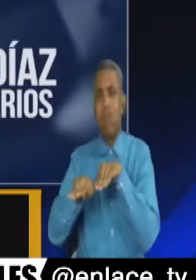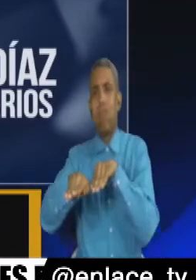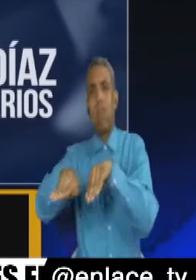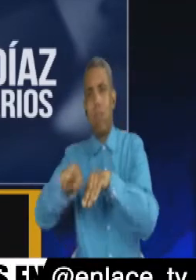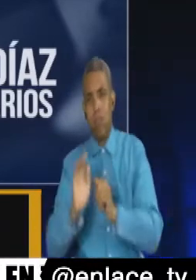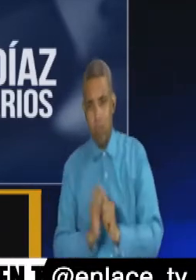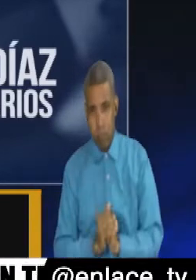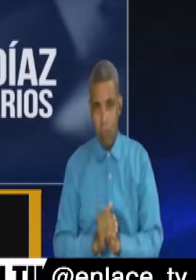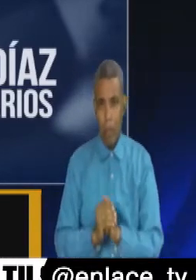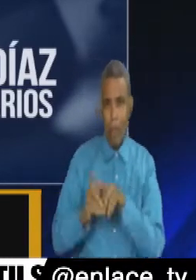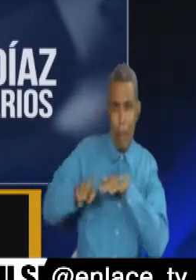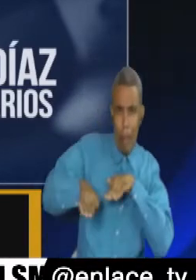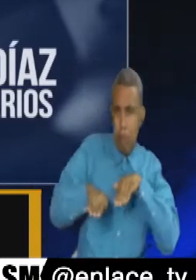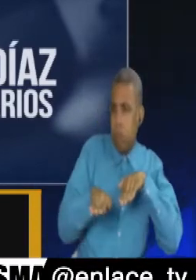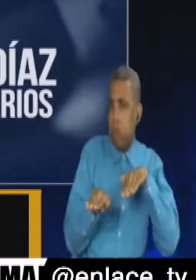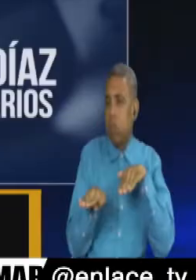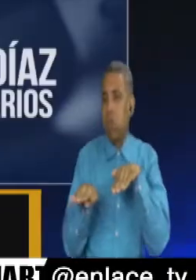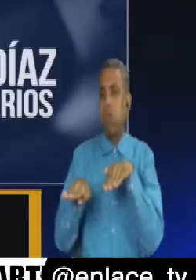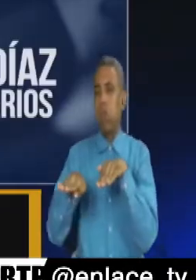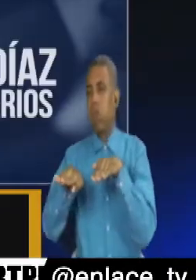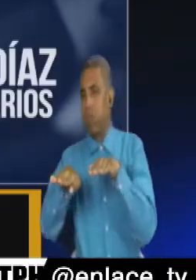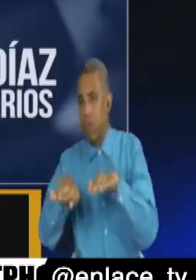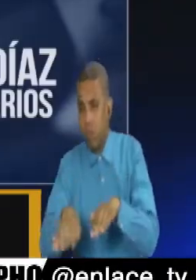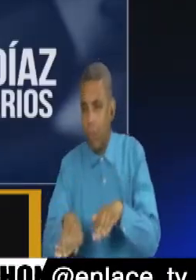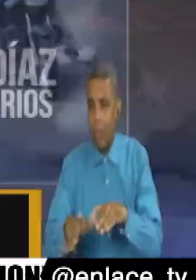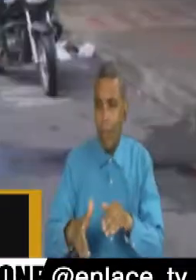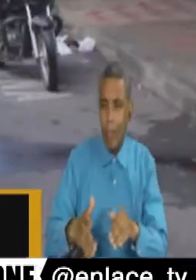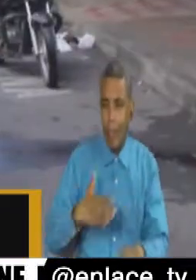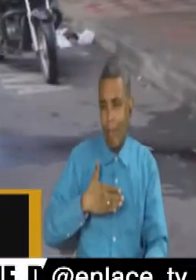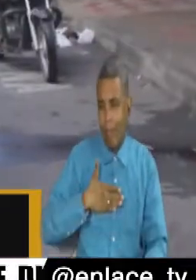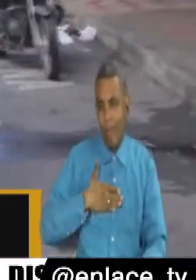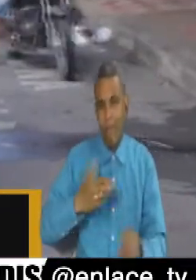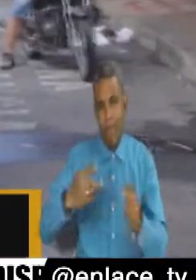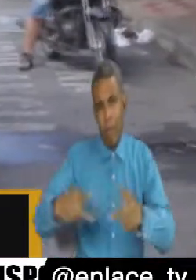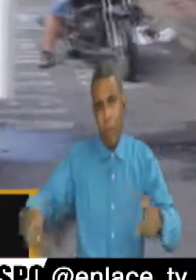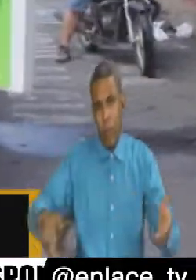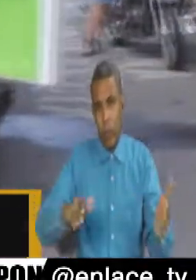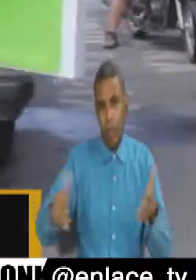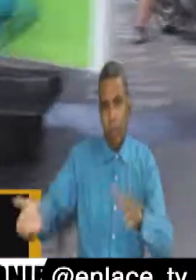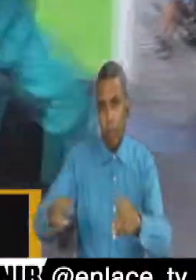Desafortunadamente, al llegar al sitio encontramos 10 personas fallecidas,